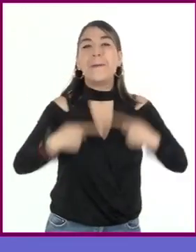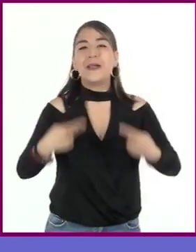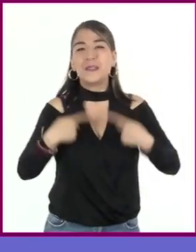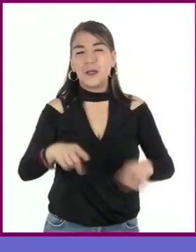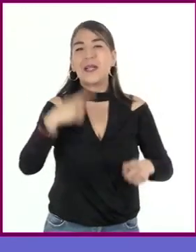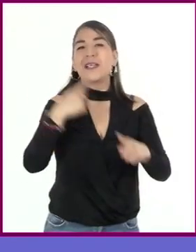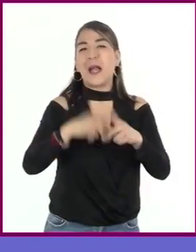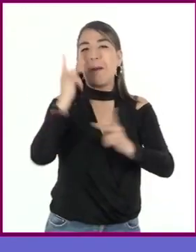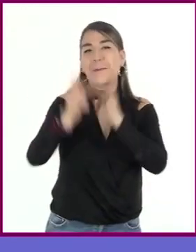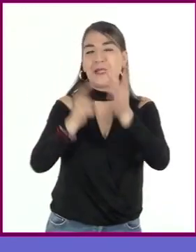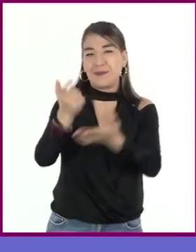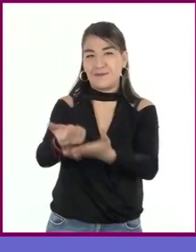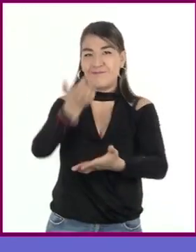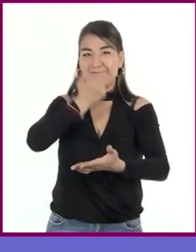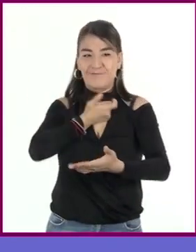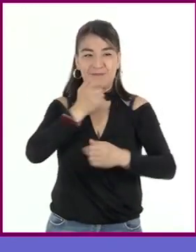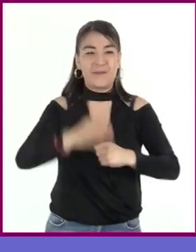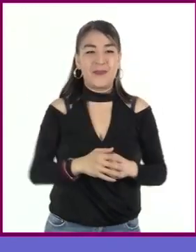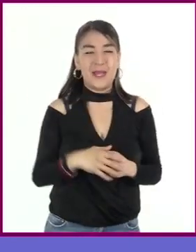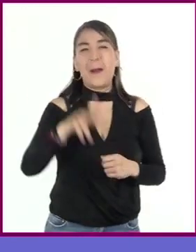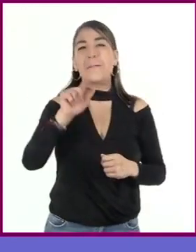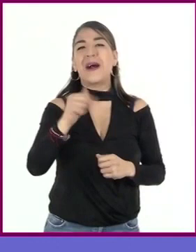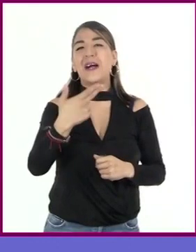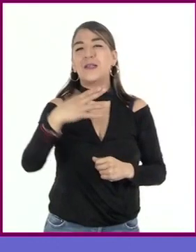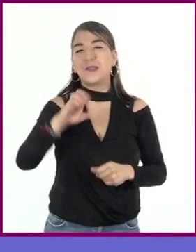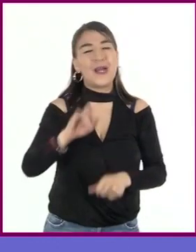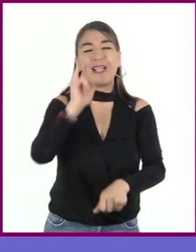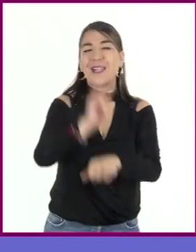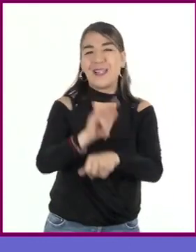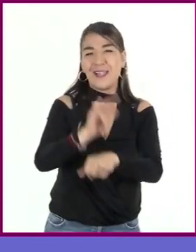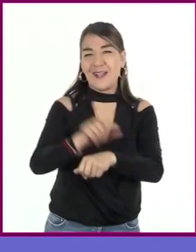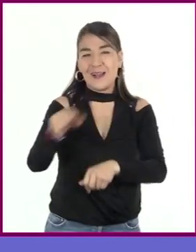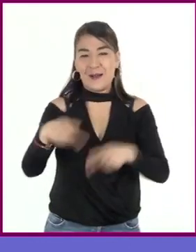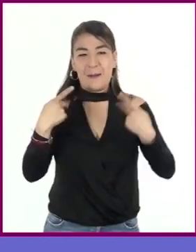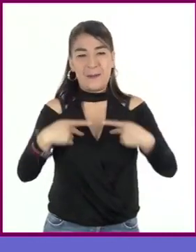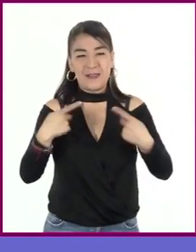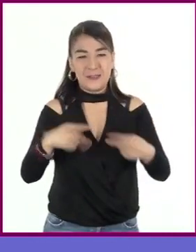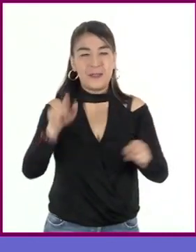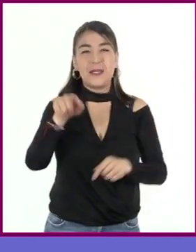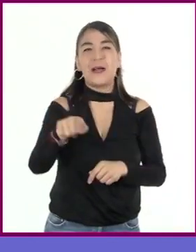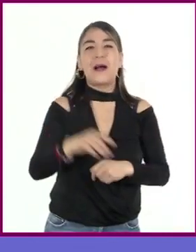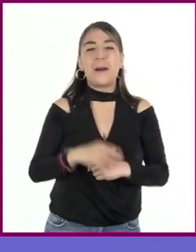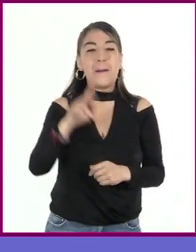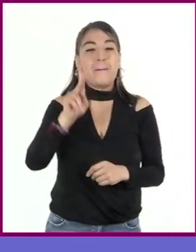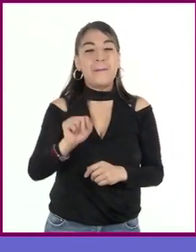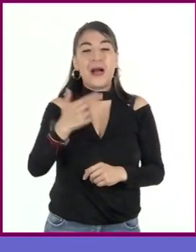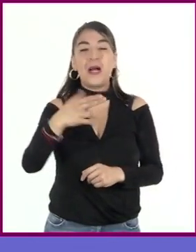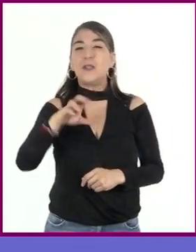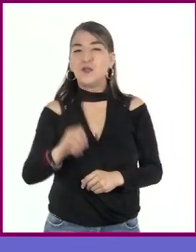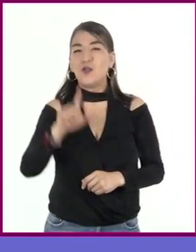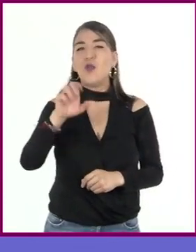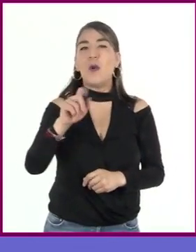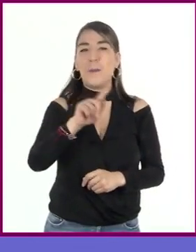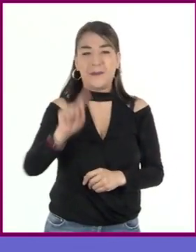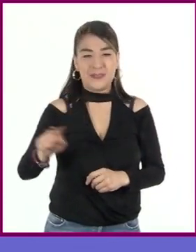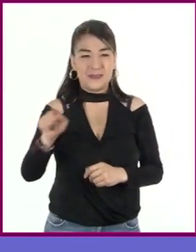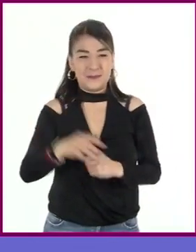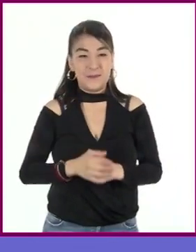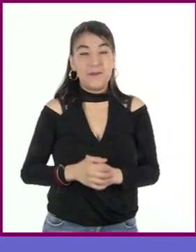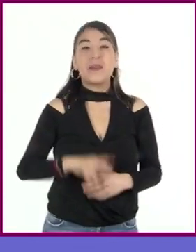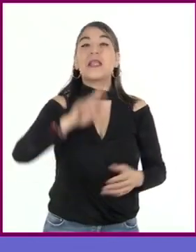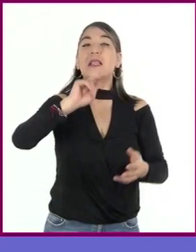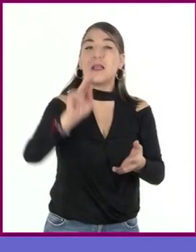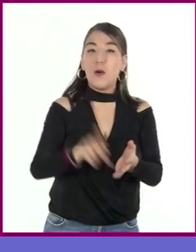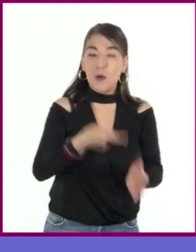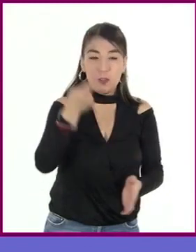que me está prestando el dinero. Pancho López, haga de cuenta, que es el nombre de mi primo. Y después habrás de poner otra